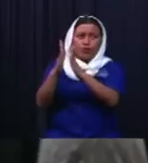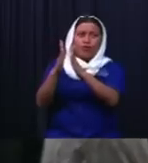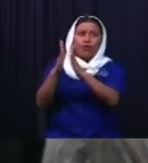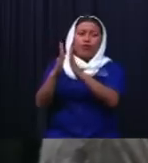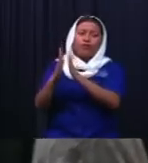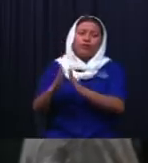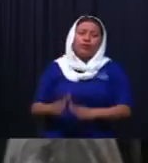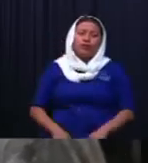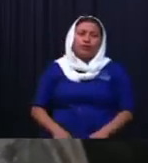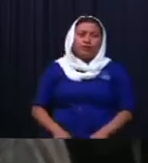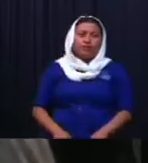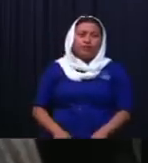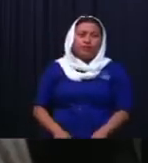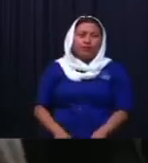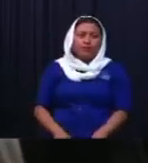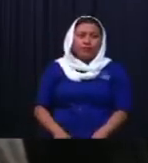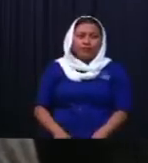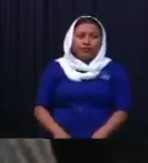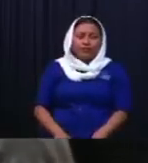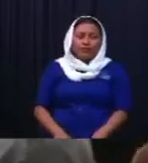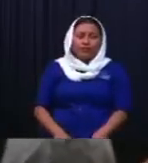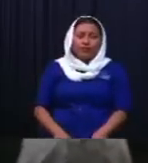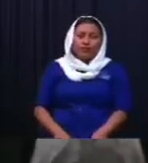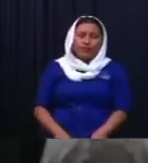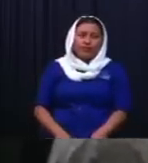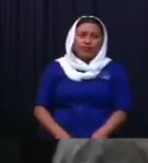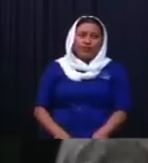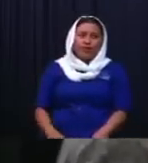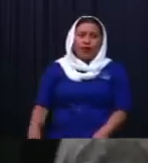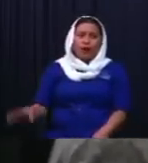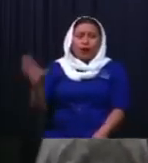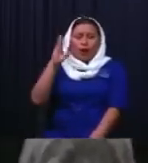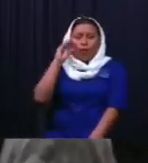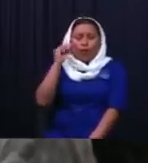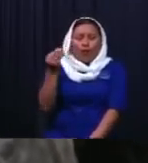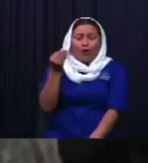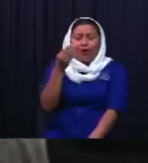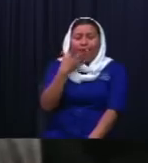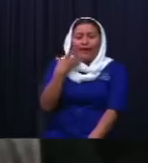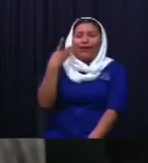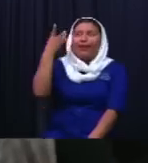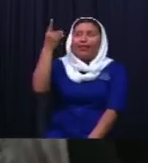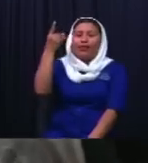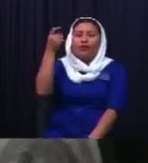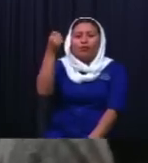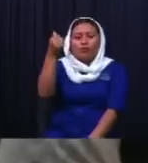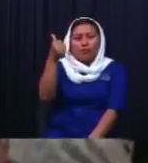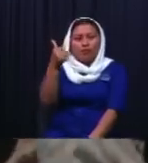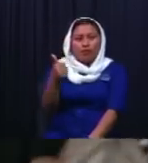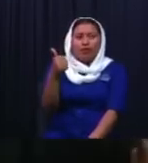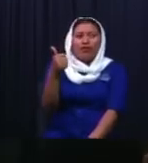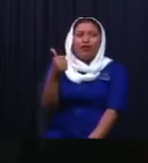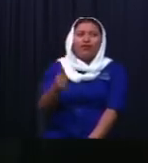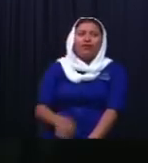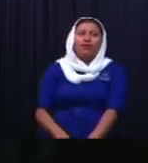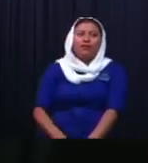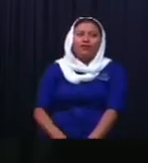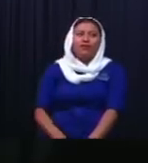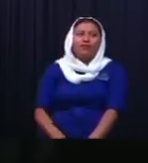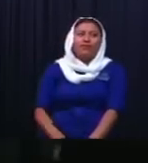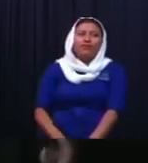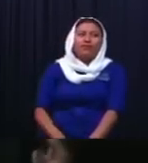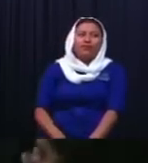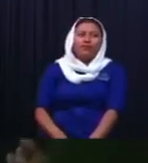Venías vacío. Y hoy regresa lleno porque Él es bueno. Así que ponte de pie y en un